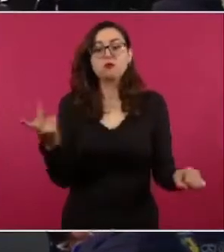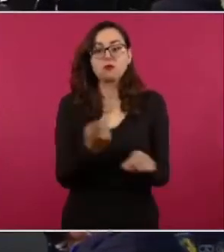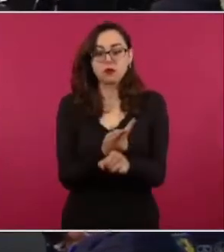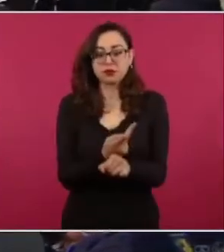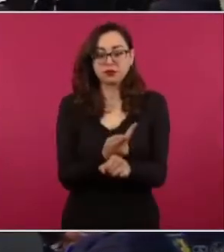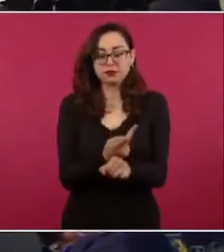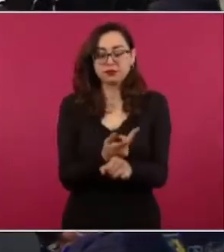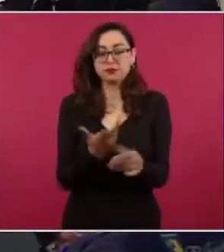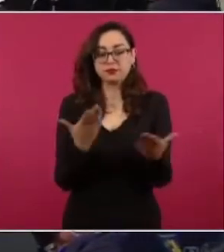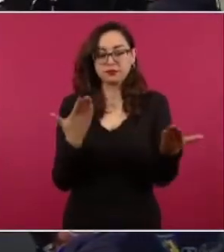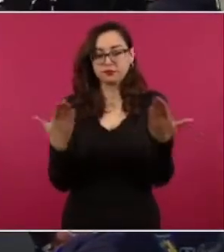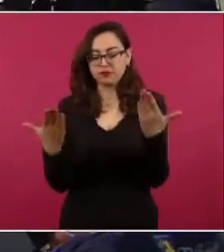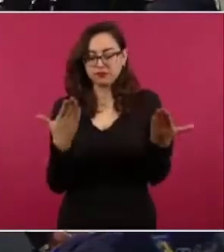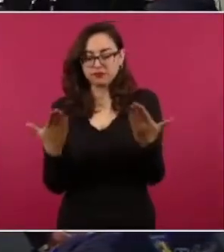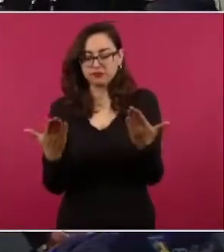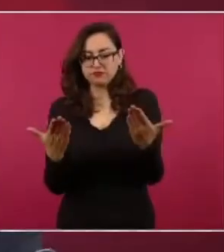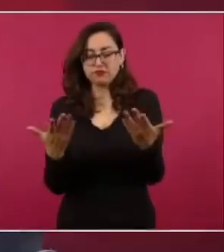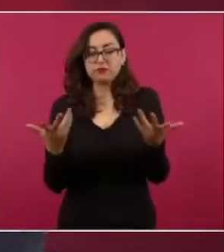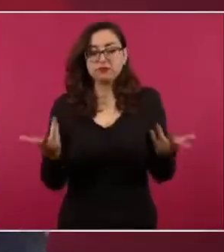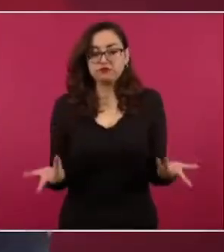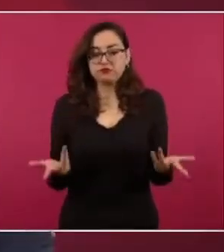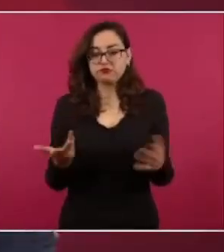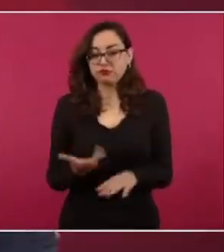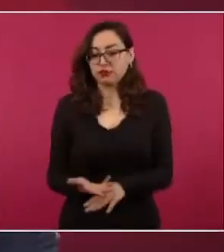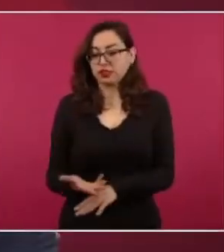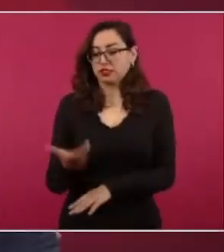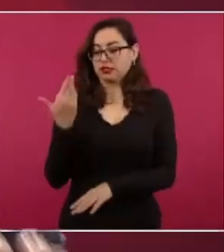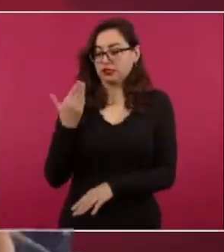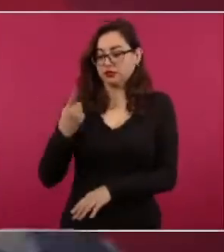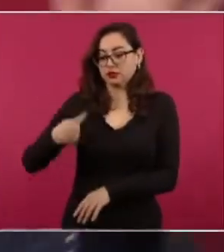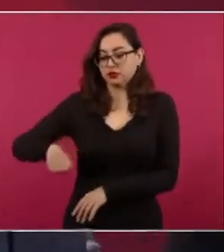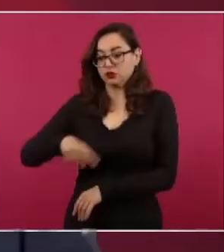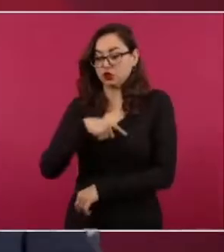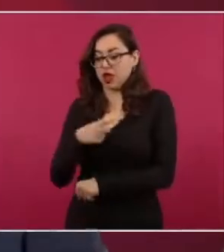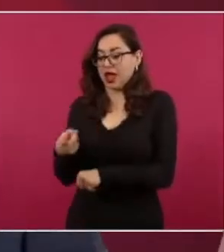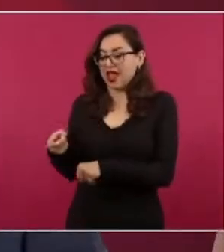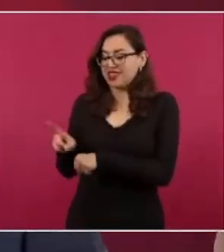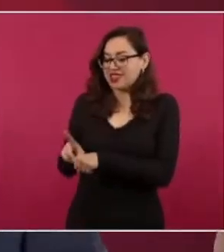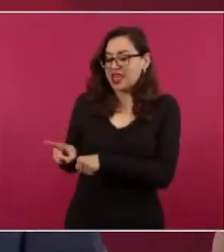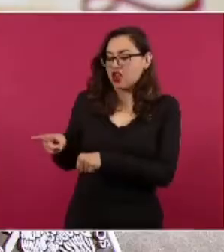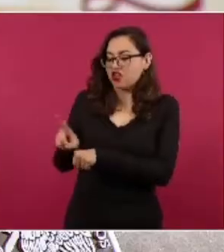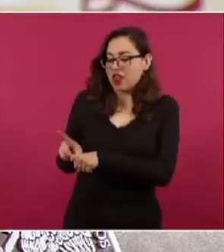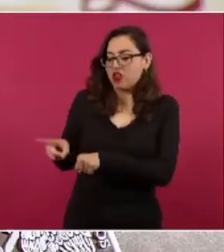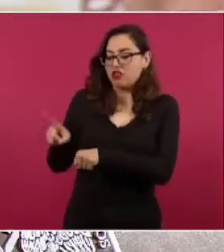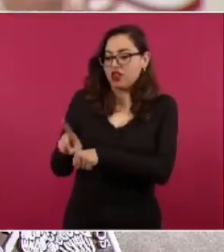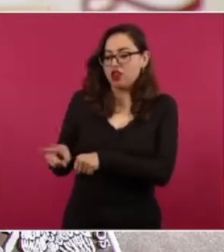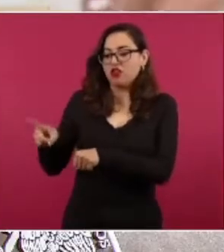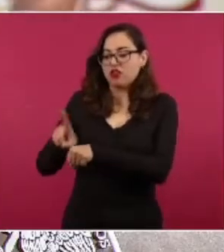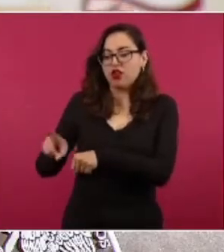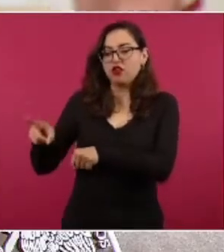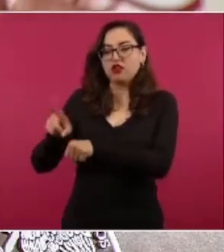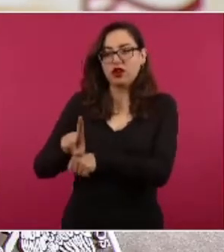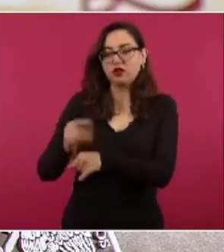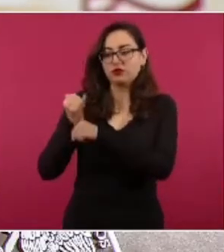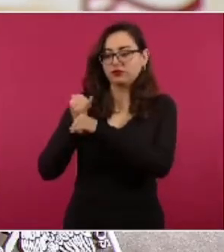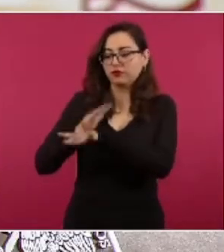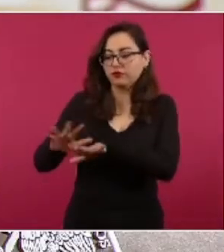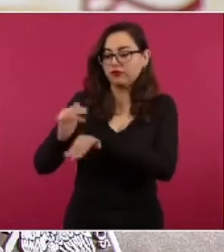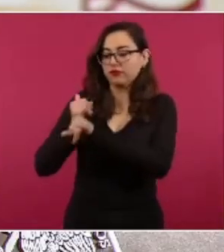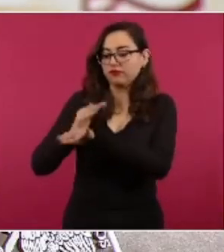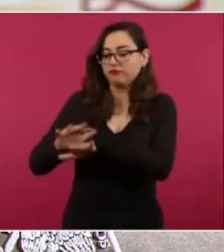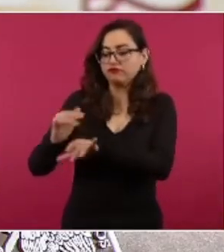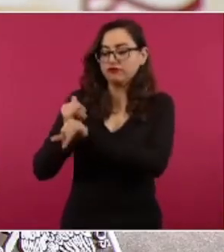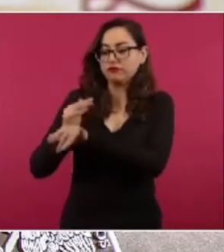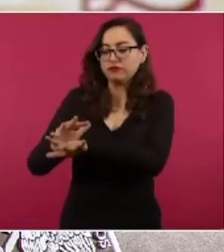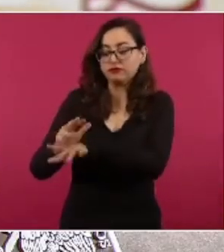COVID que mostramos de la vigilancia epidemiológica contra esos datos? A pesar de que hemos explicado en